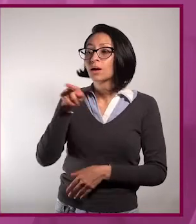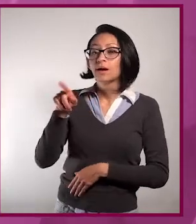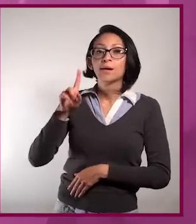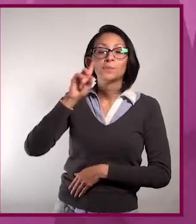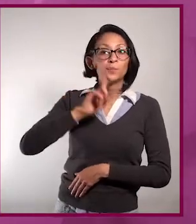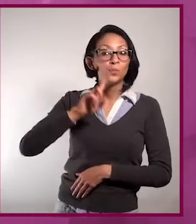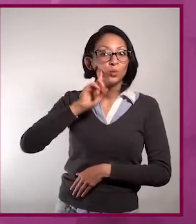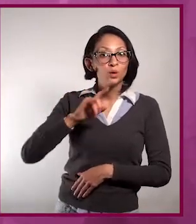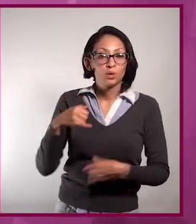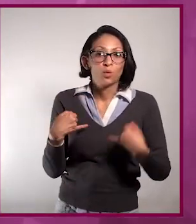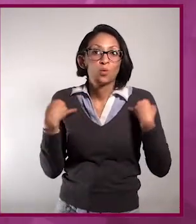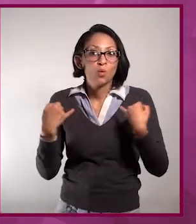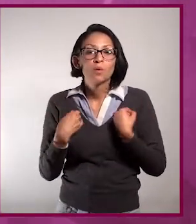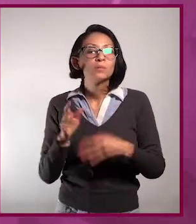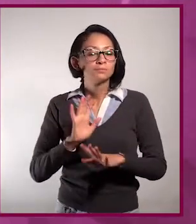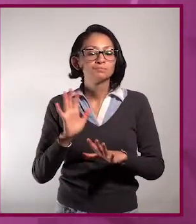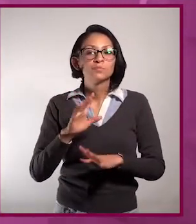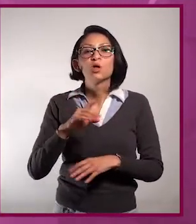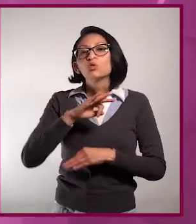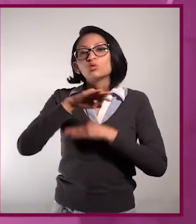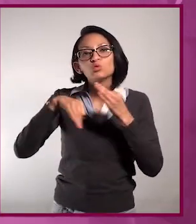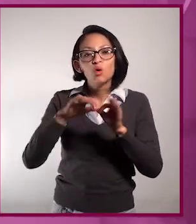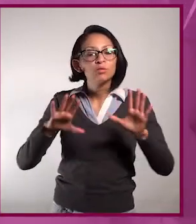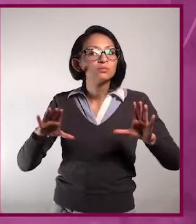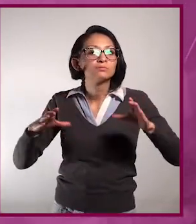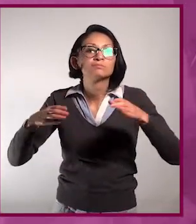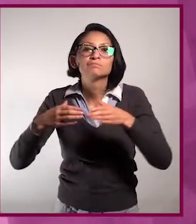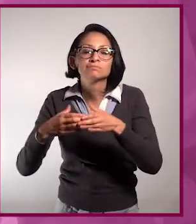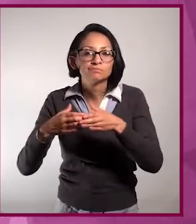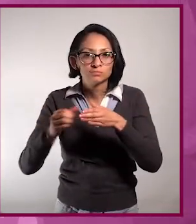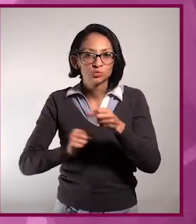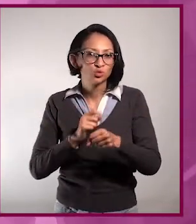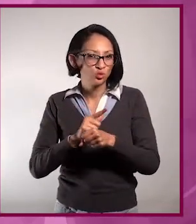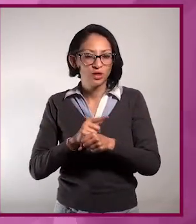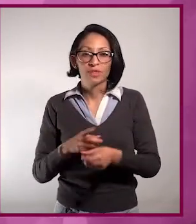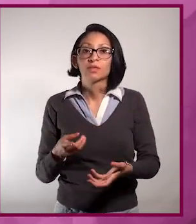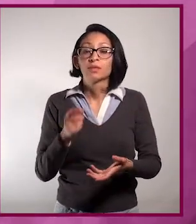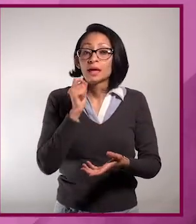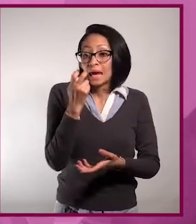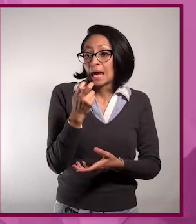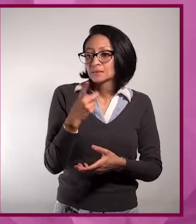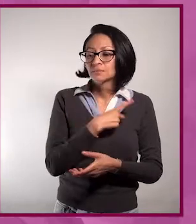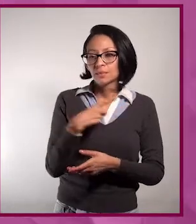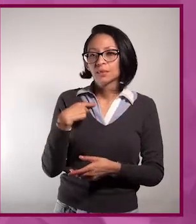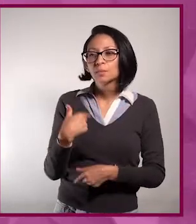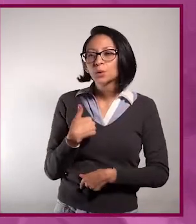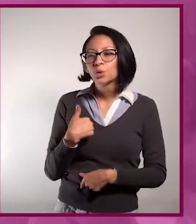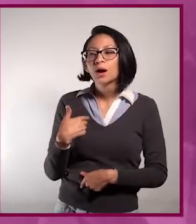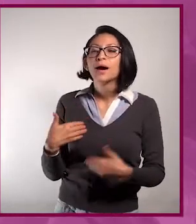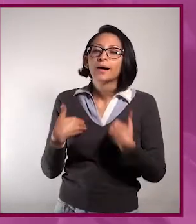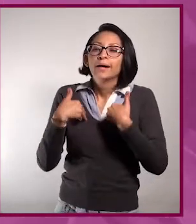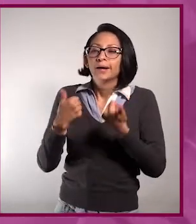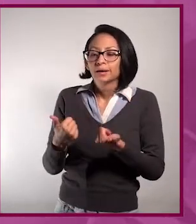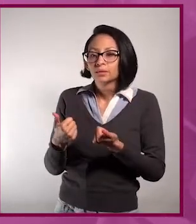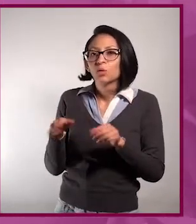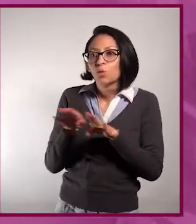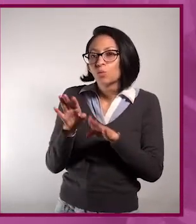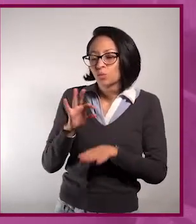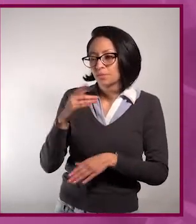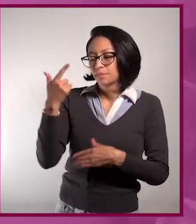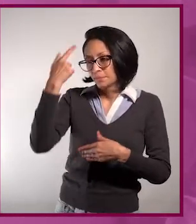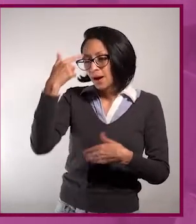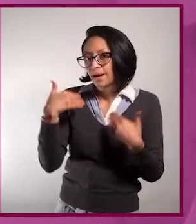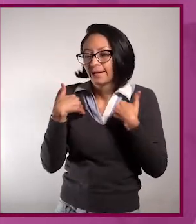niñas y adolescentes. Somos parte de una comunidad global y también podemos sensibilizarnos e informarnos.